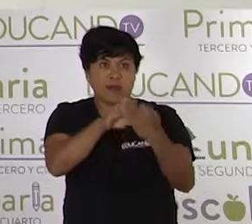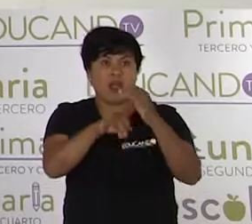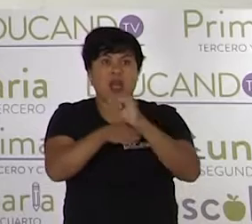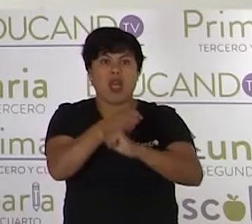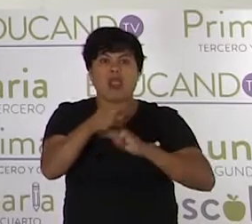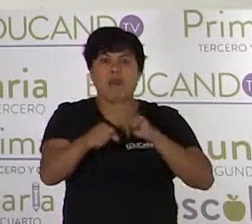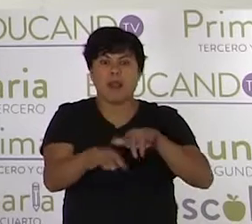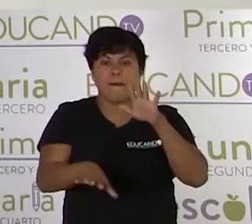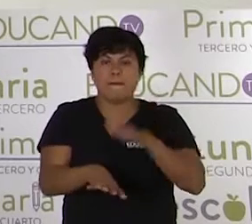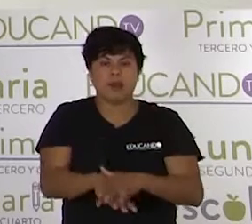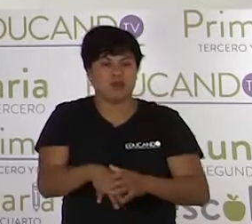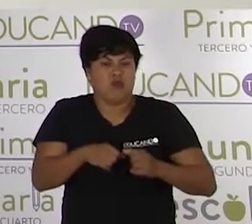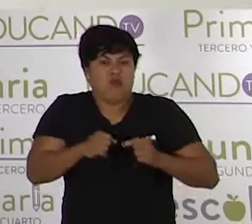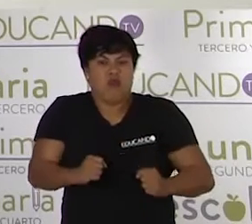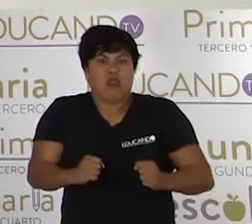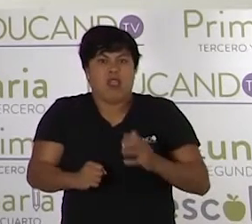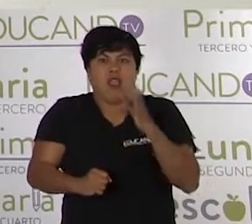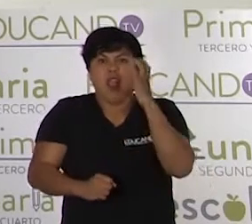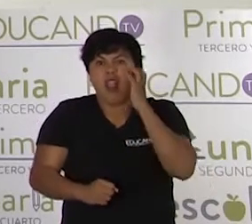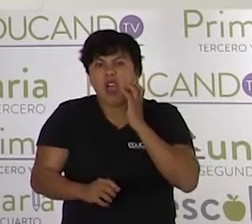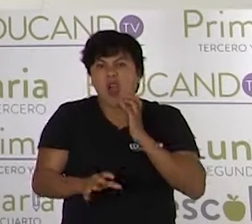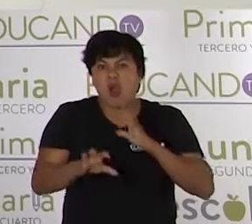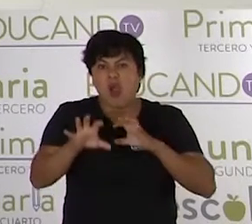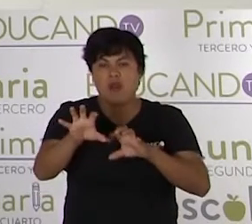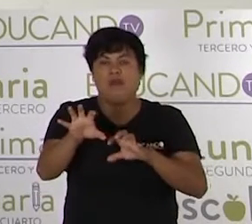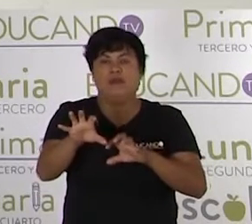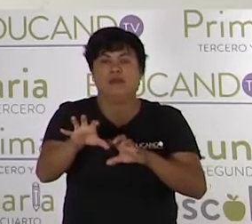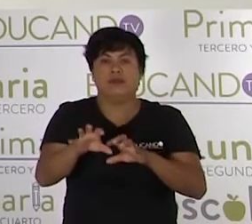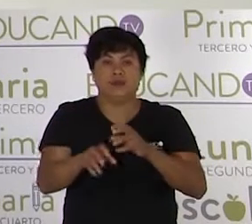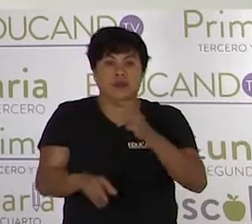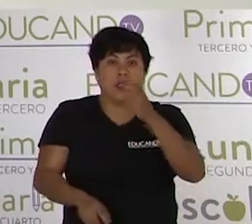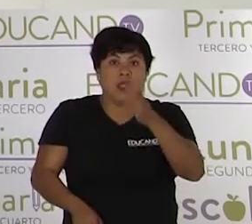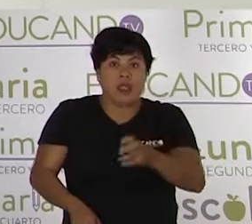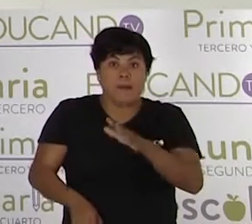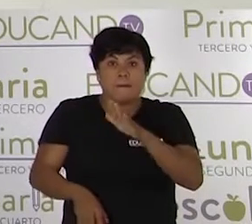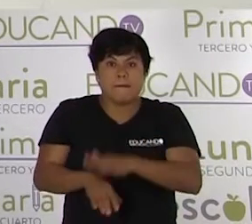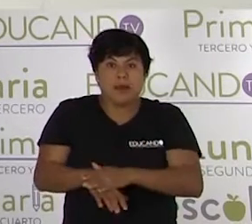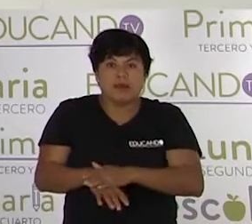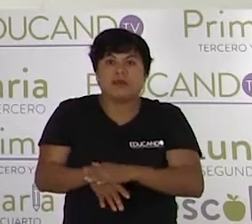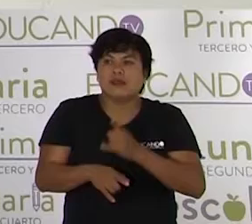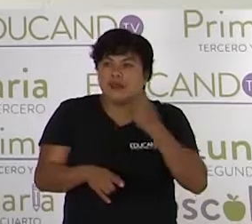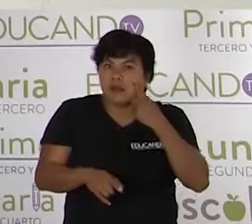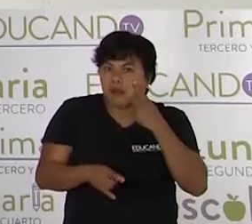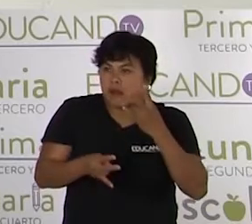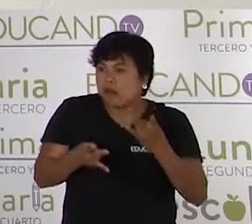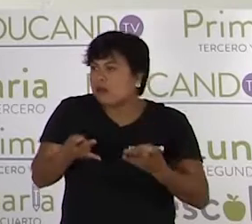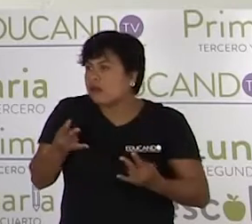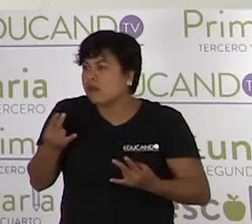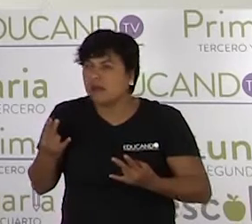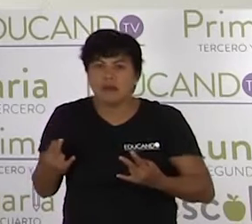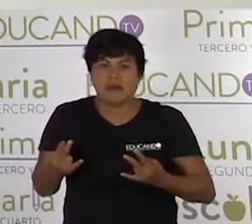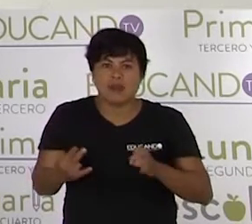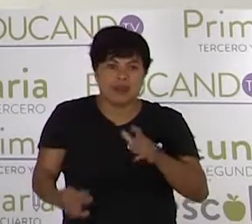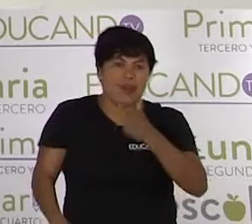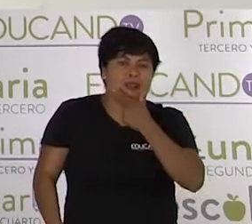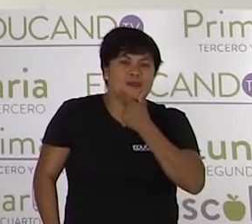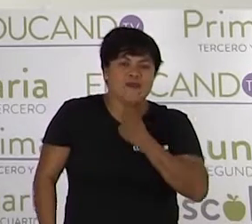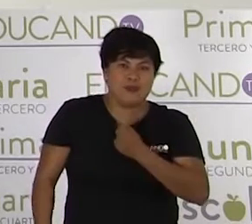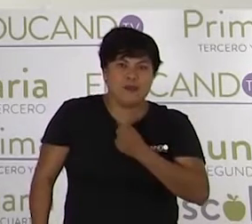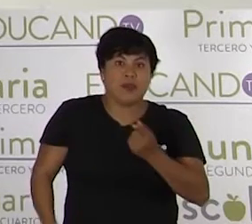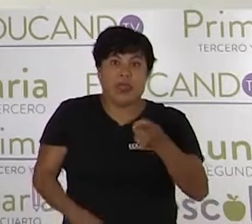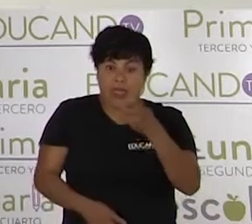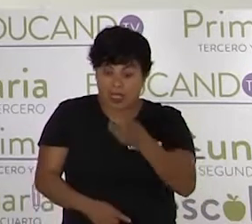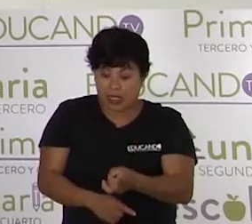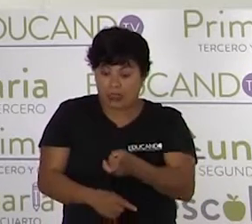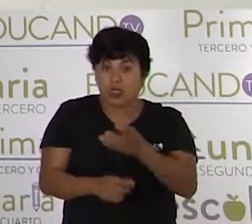fuerte, el león, y el más mañoso, el hombre. Nos